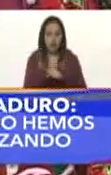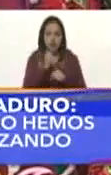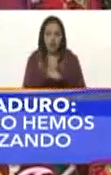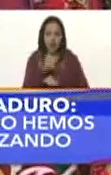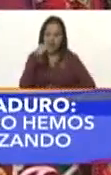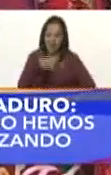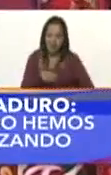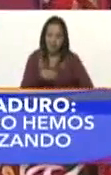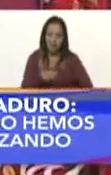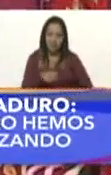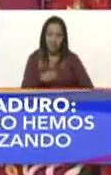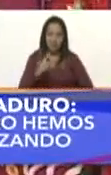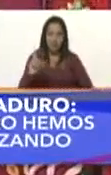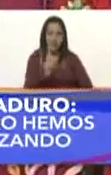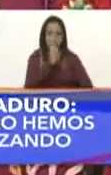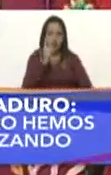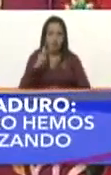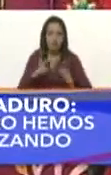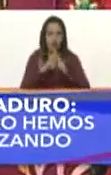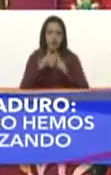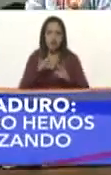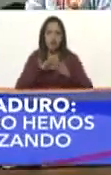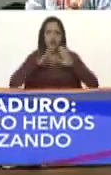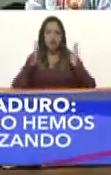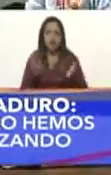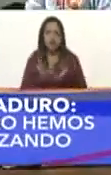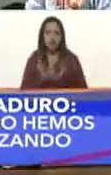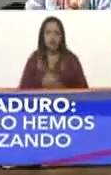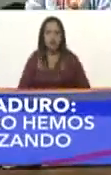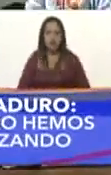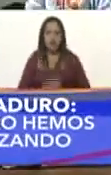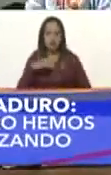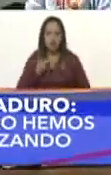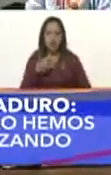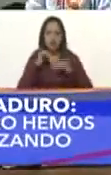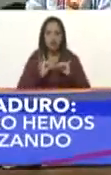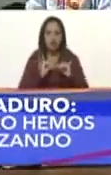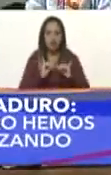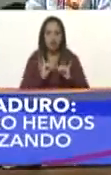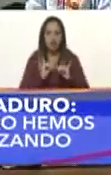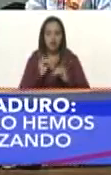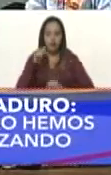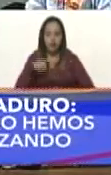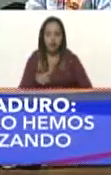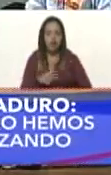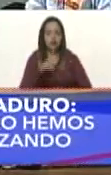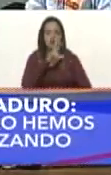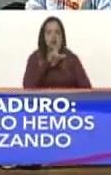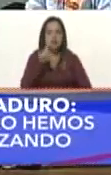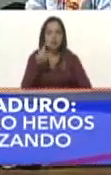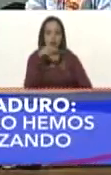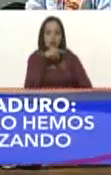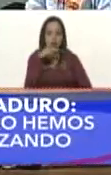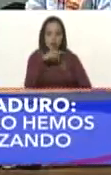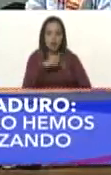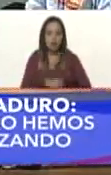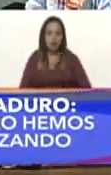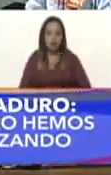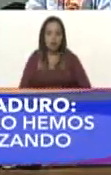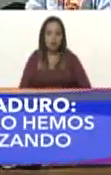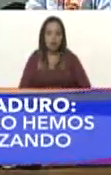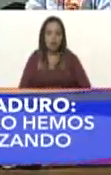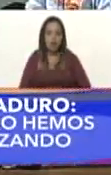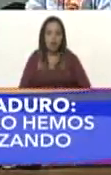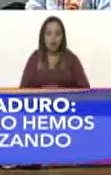este primer encuentro mundial se constituya hoy aquí, 31 de octubre, frente a este